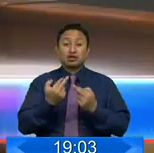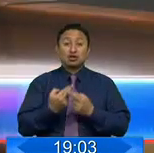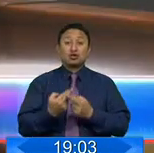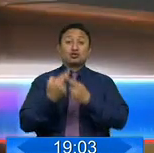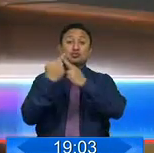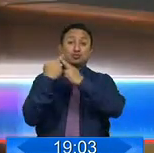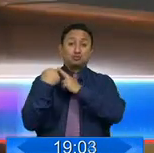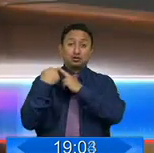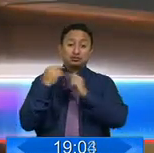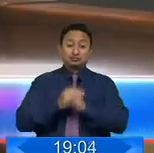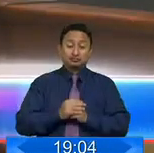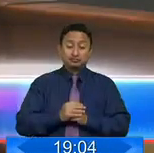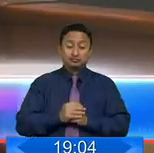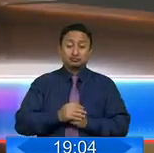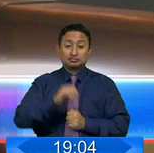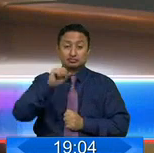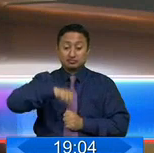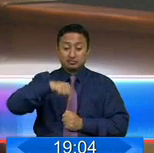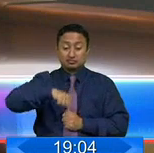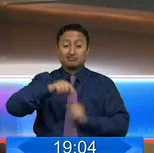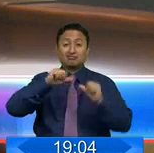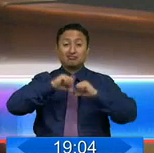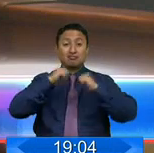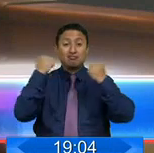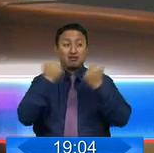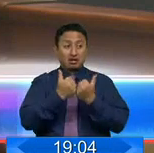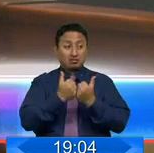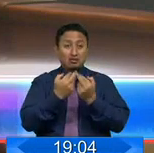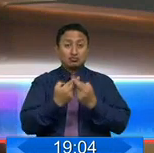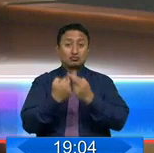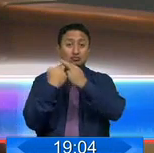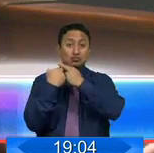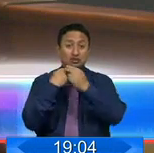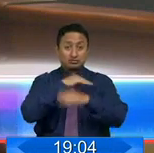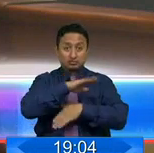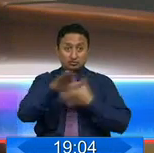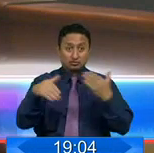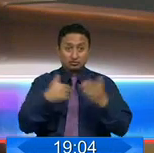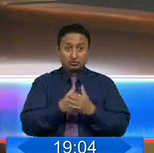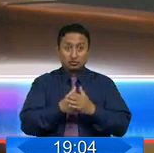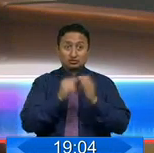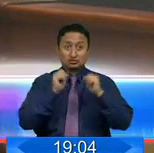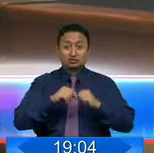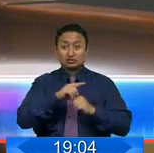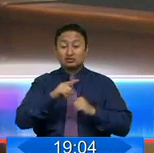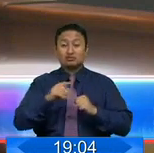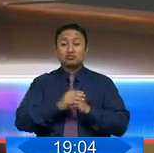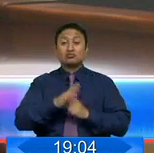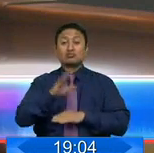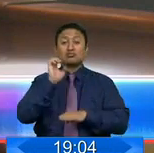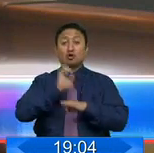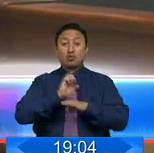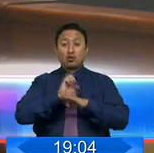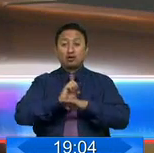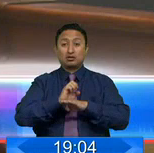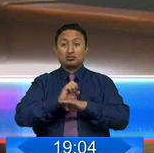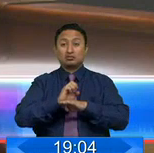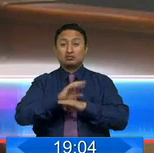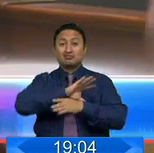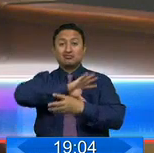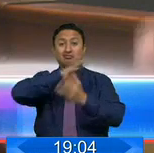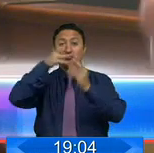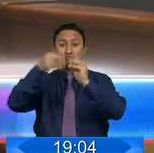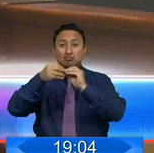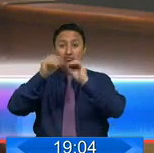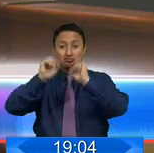la responsabilidad de esta Asamblea Nacional, sintonizarse con el pueblo ecuatoriano para que el